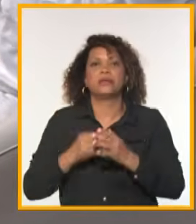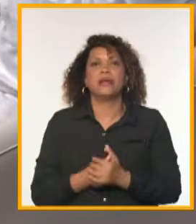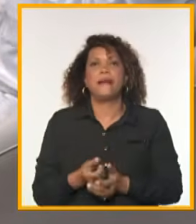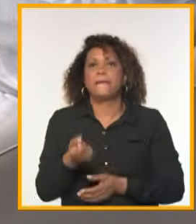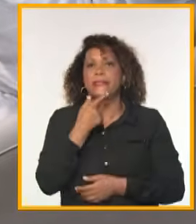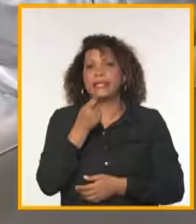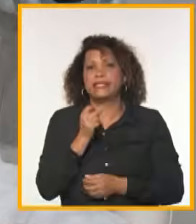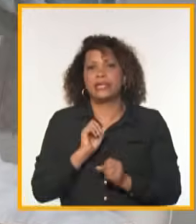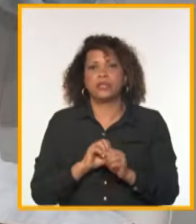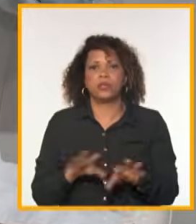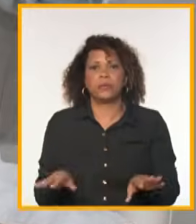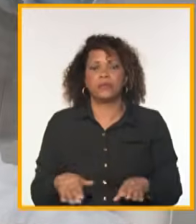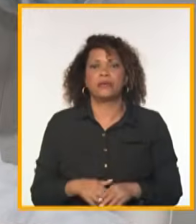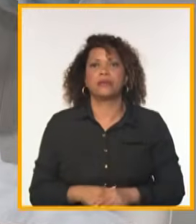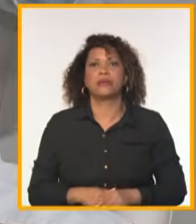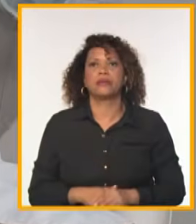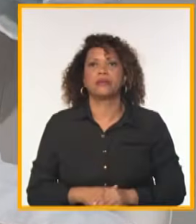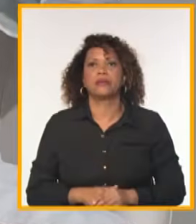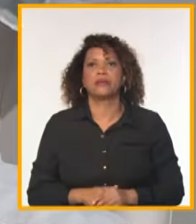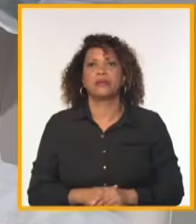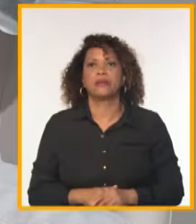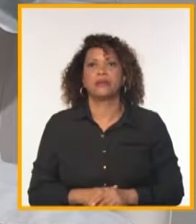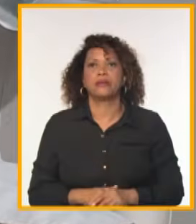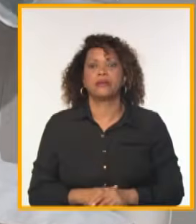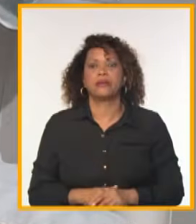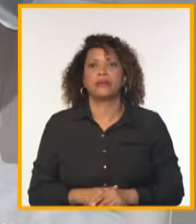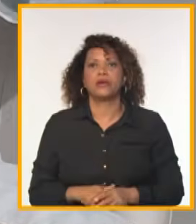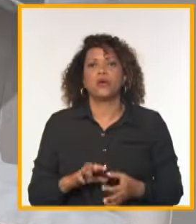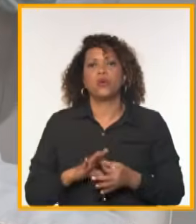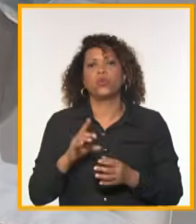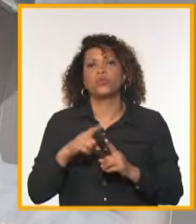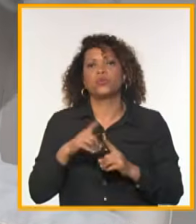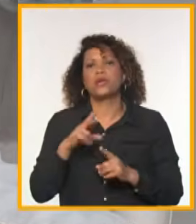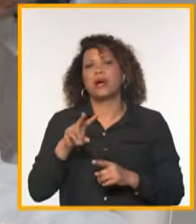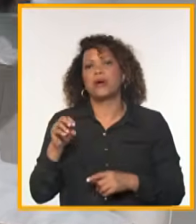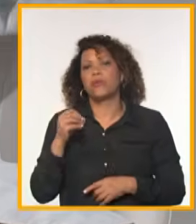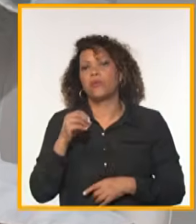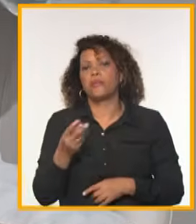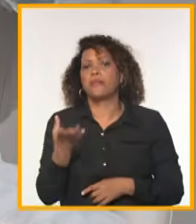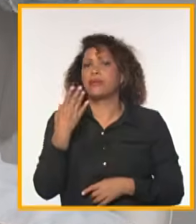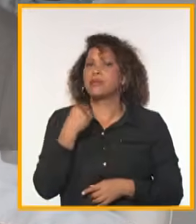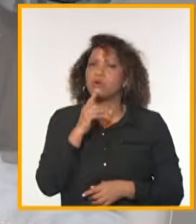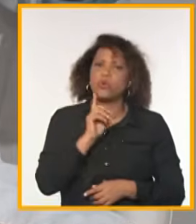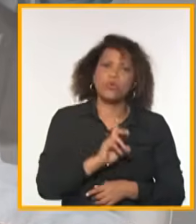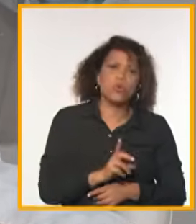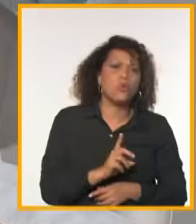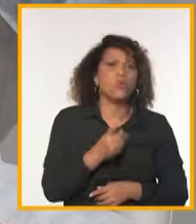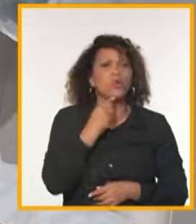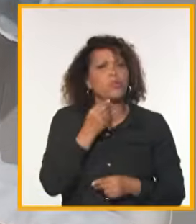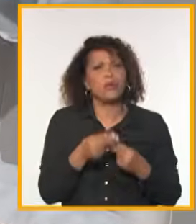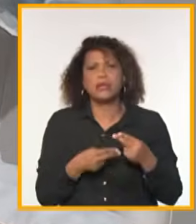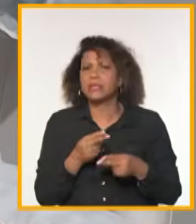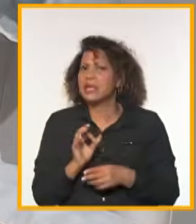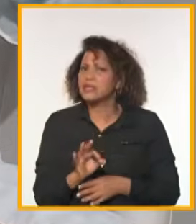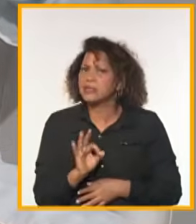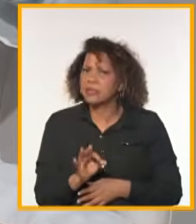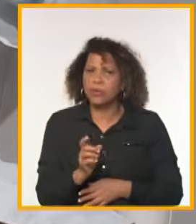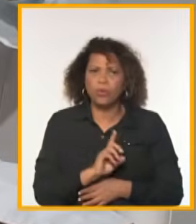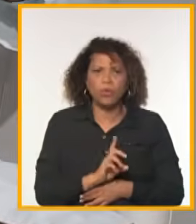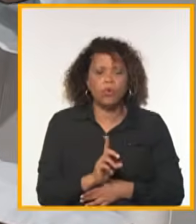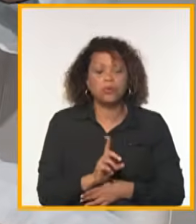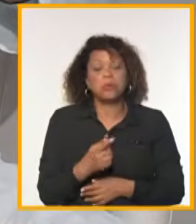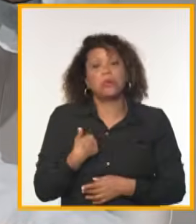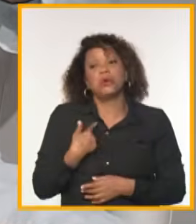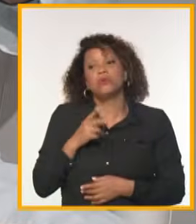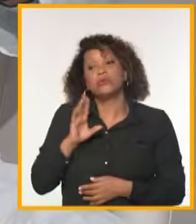Exactamente. Y bueno, Gustavo me dijo, no, pero joven, que esto no puede ser así. Digo, bueno, yo te digo